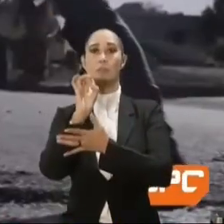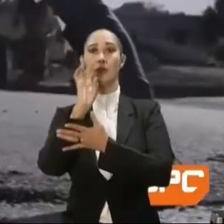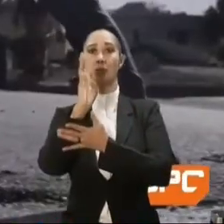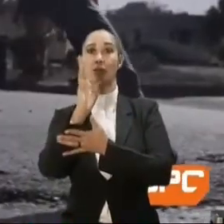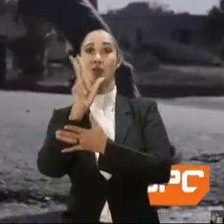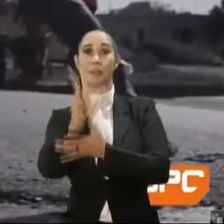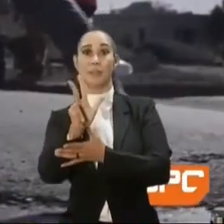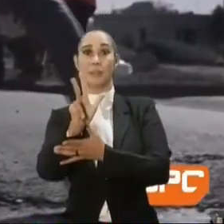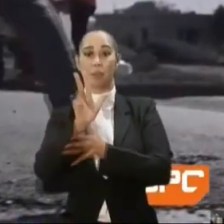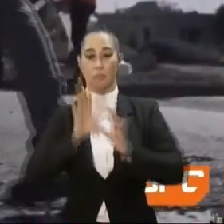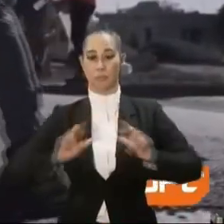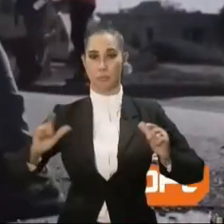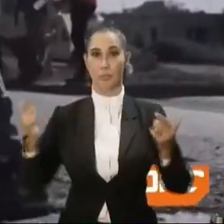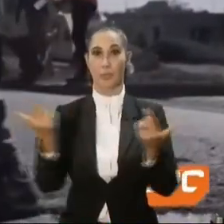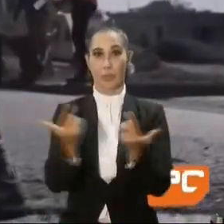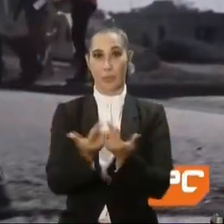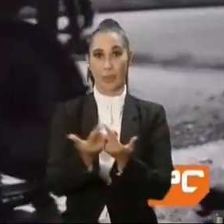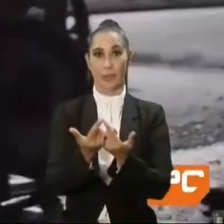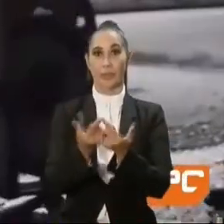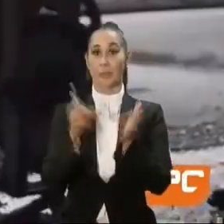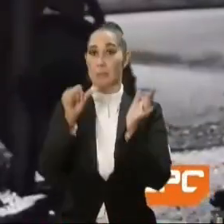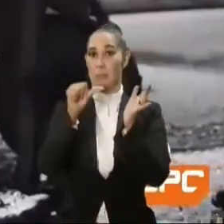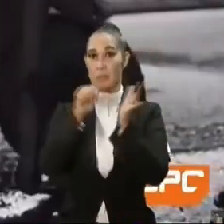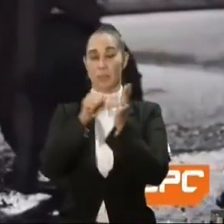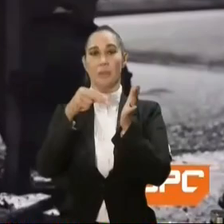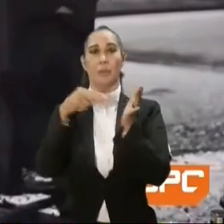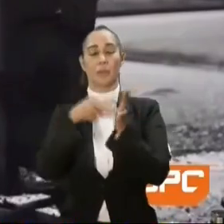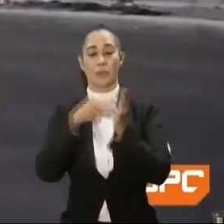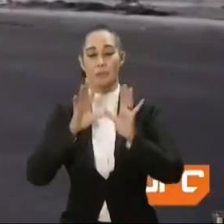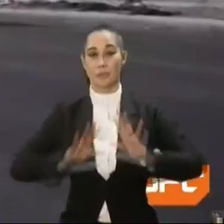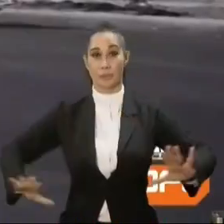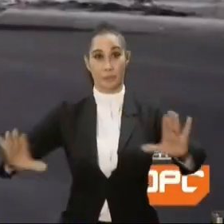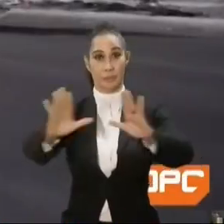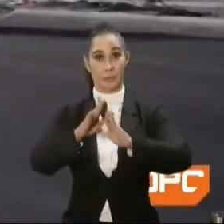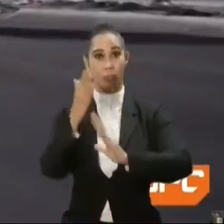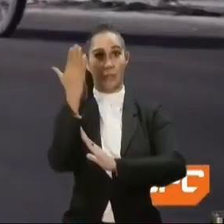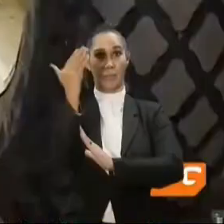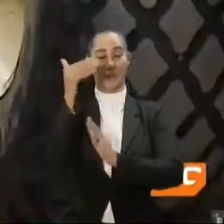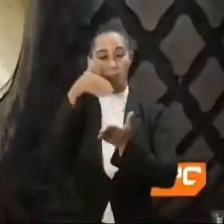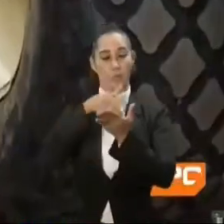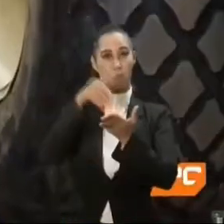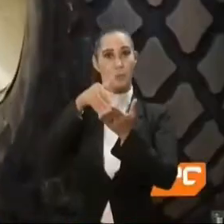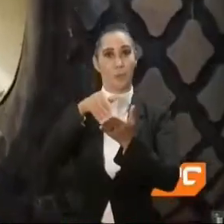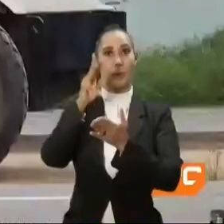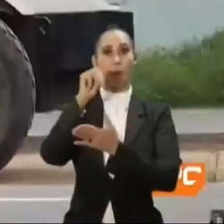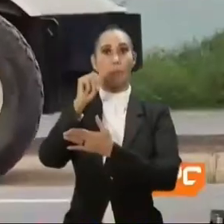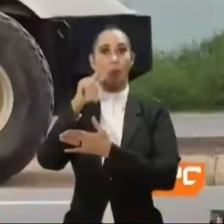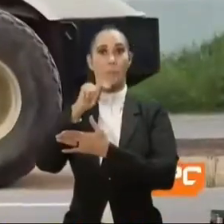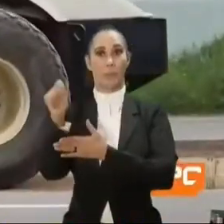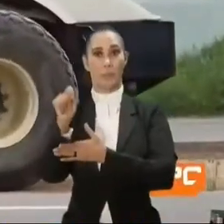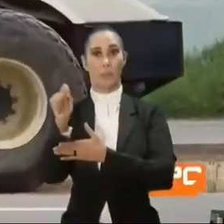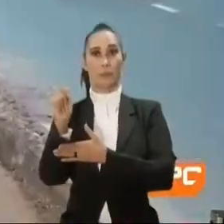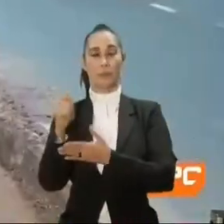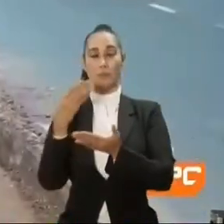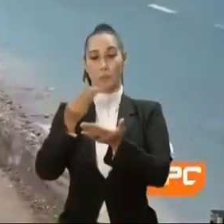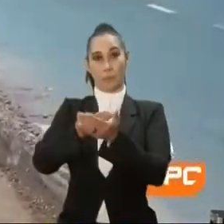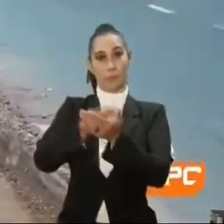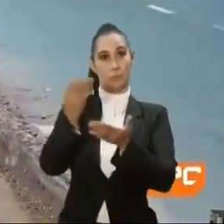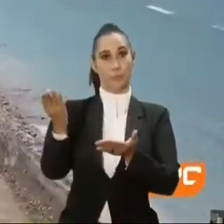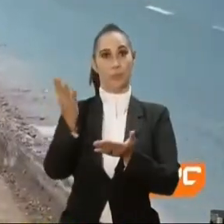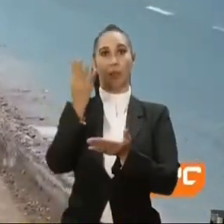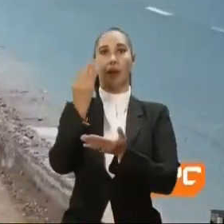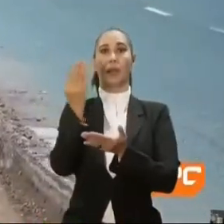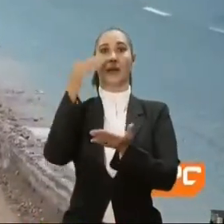en las 31 provincias y el distrito nacional cubriendo un área de más de 15 millones de metros con una inversión superior